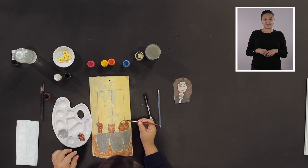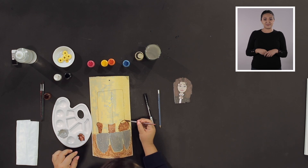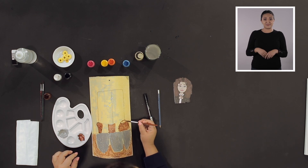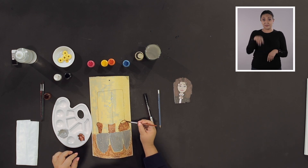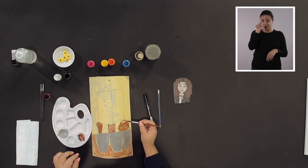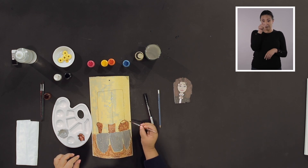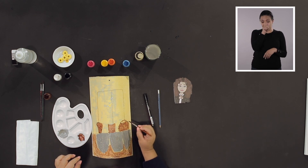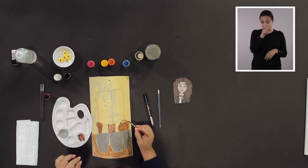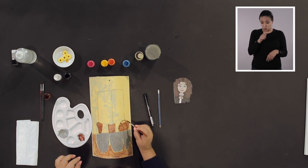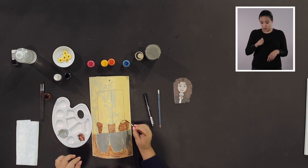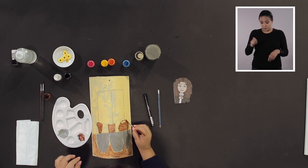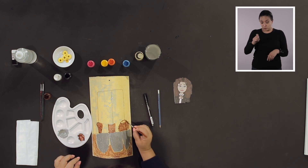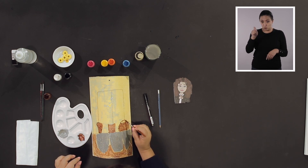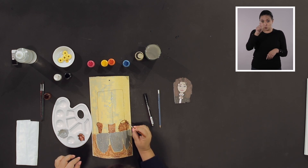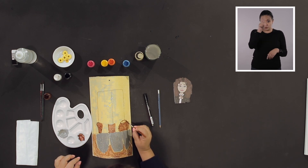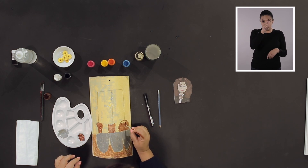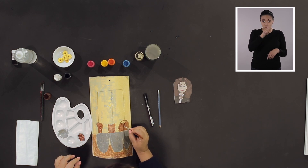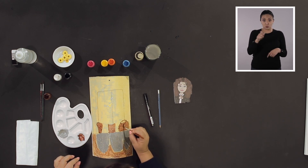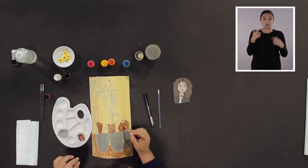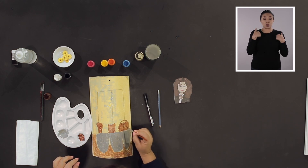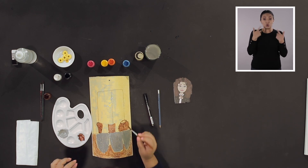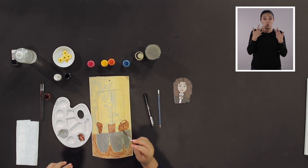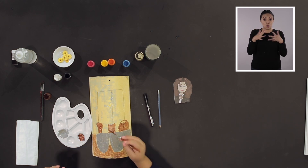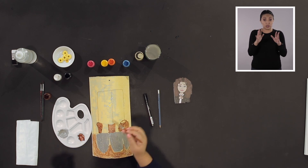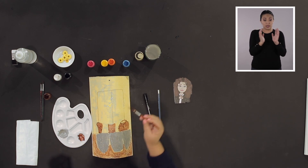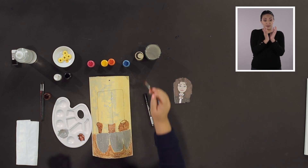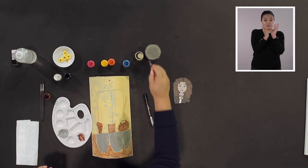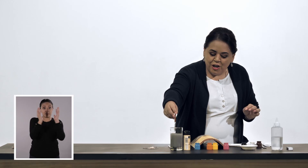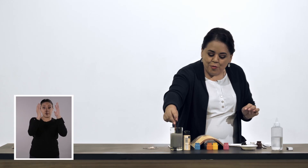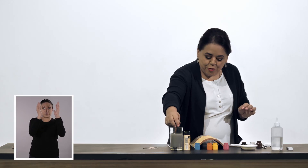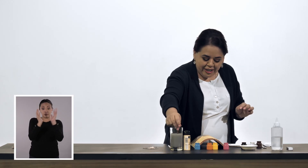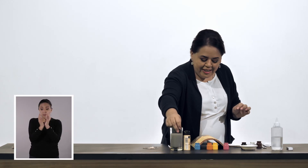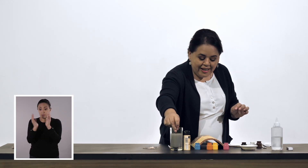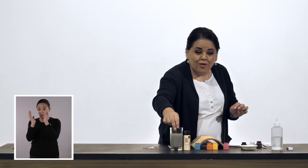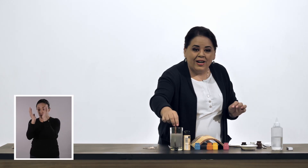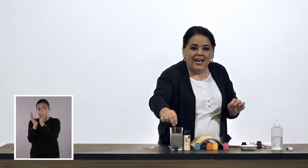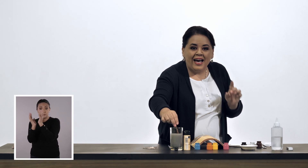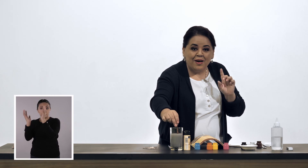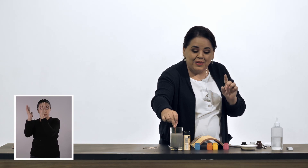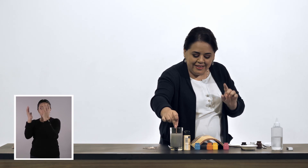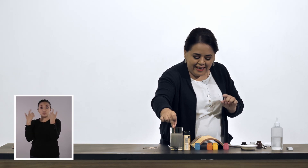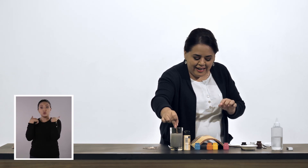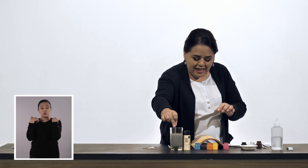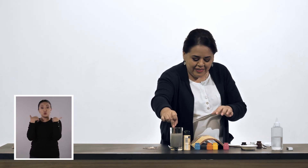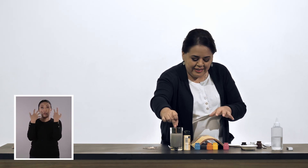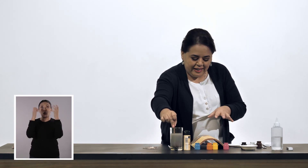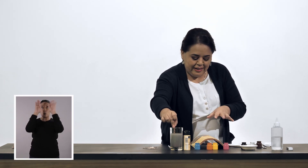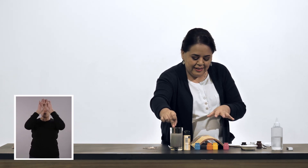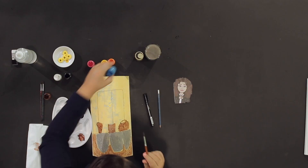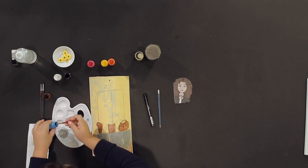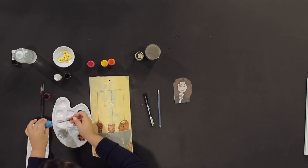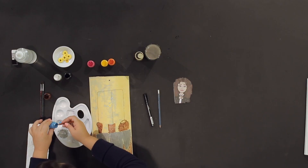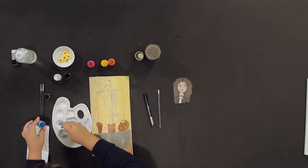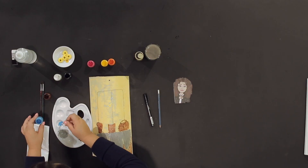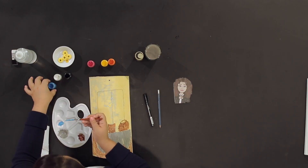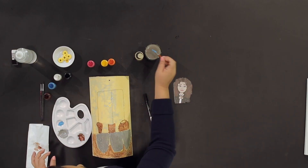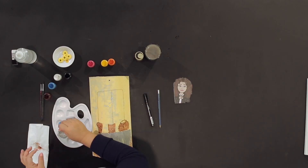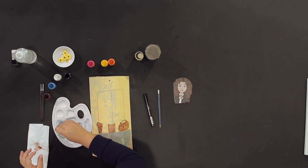Vamos a seguir pintando. He pintado mis maceteros. Voy a ir ahora a pintar la ventana.